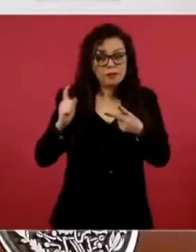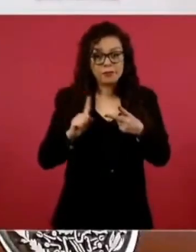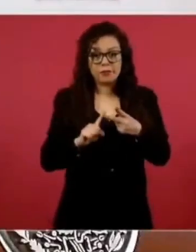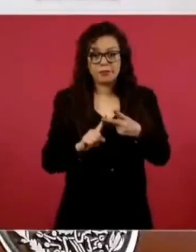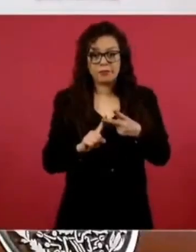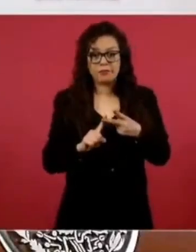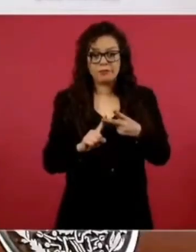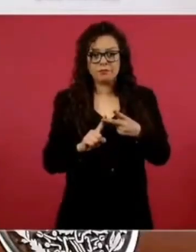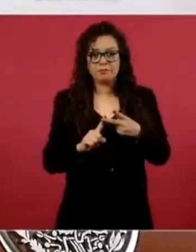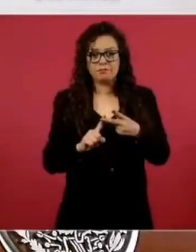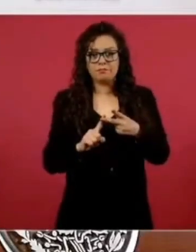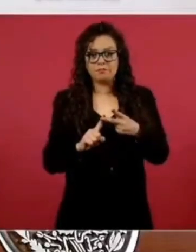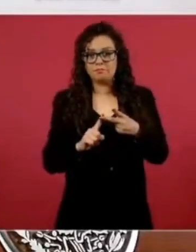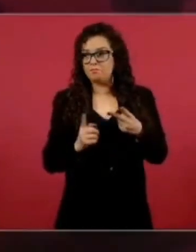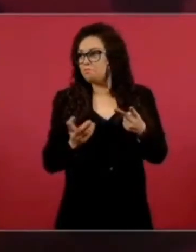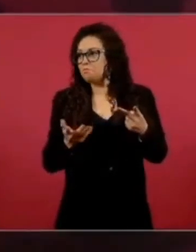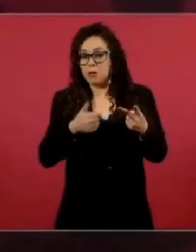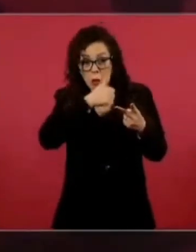Juárez,